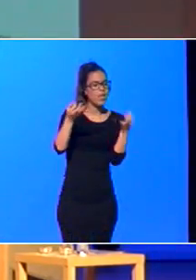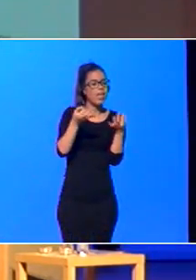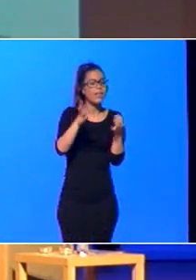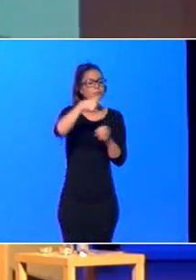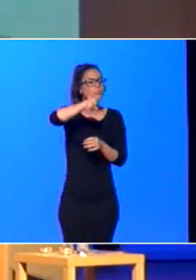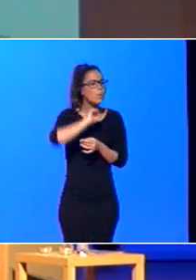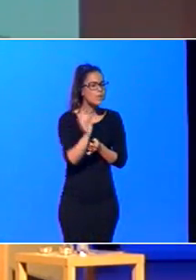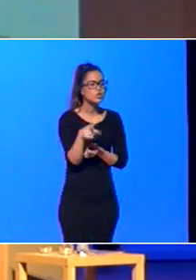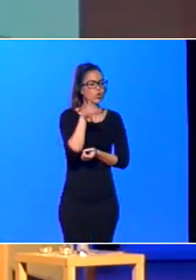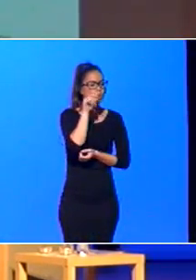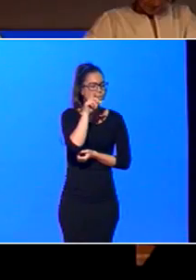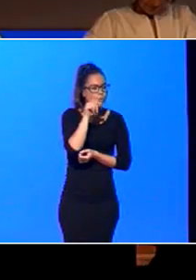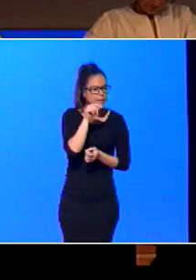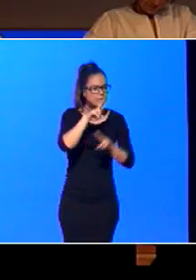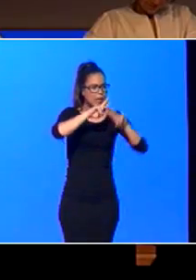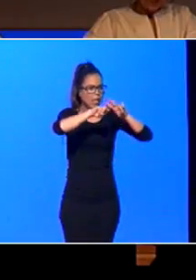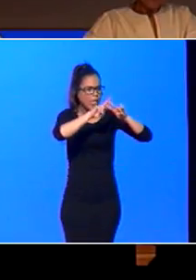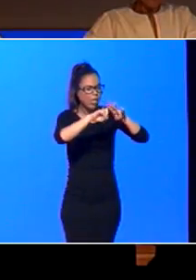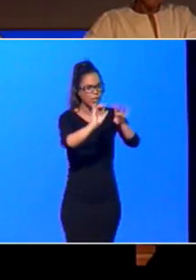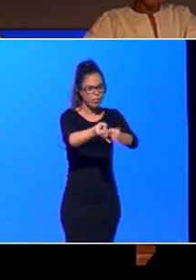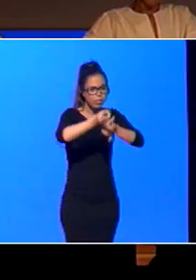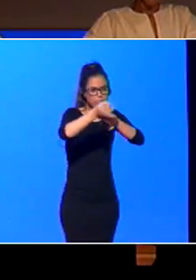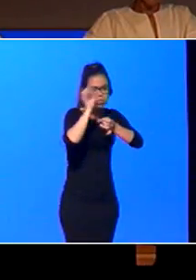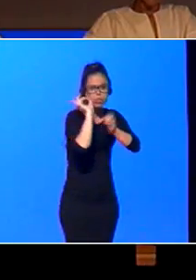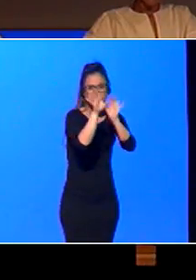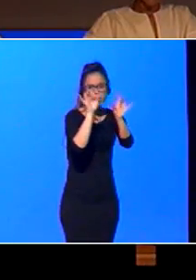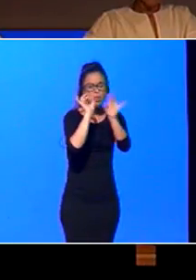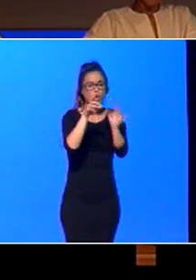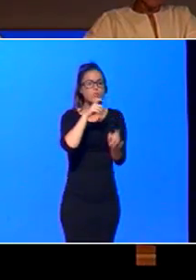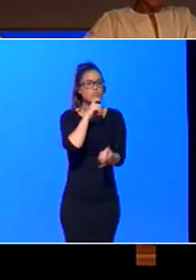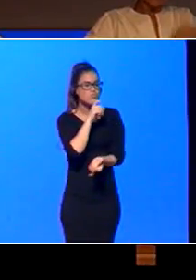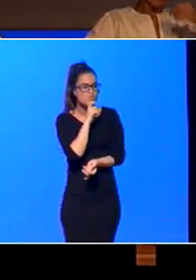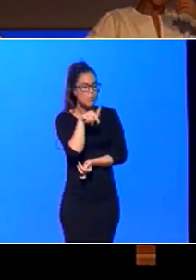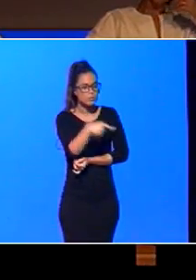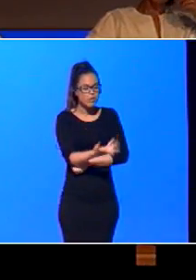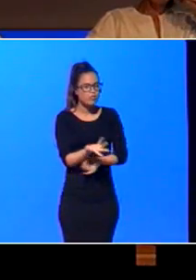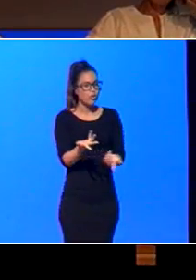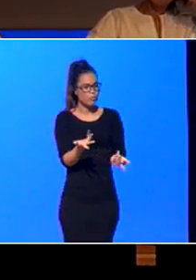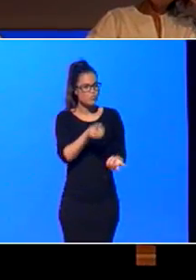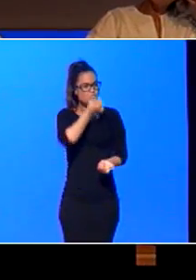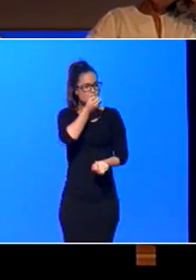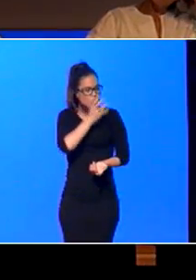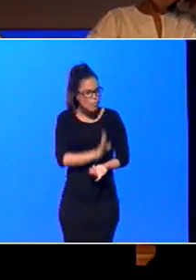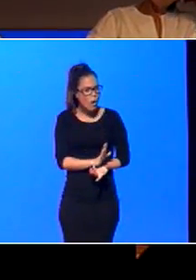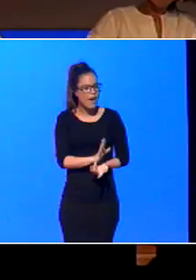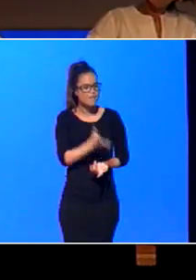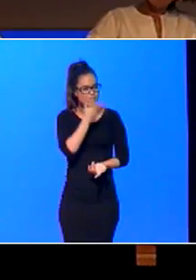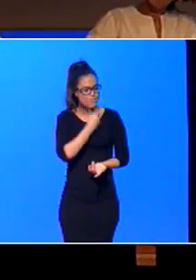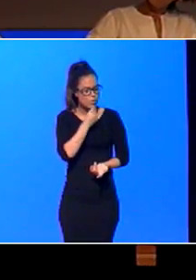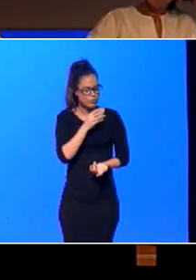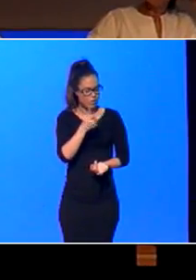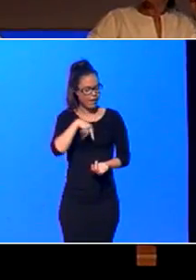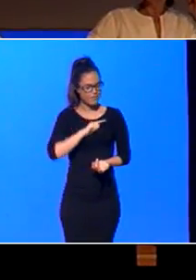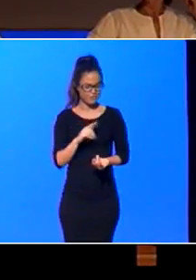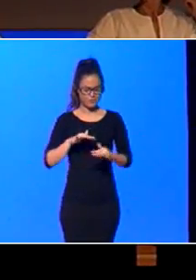los tweets, esas cosas tan ricas y tan buenas, bonitas y que nos ponen las pilas.